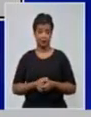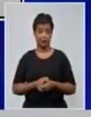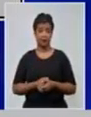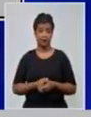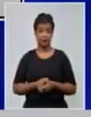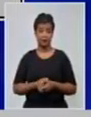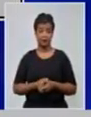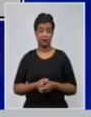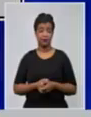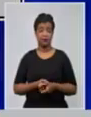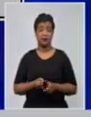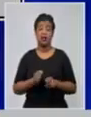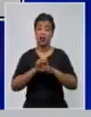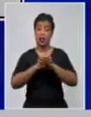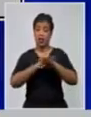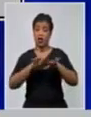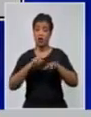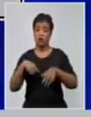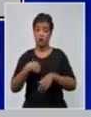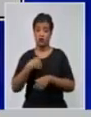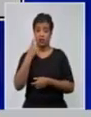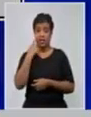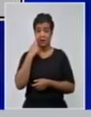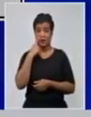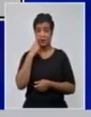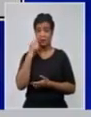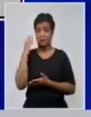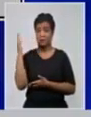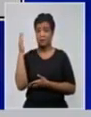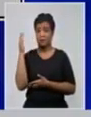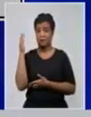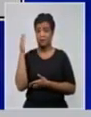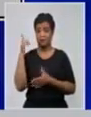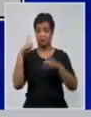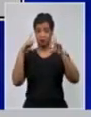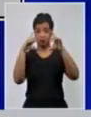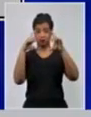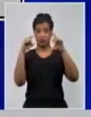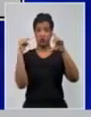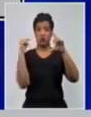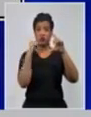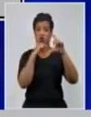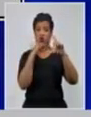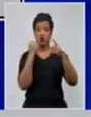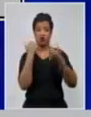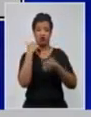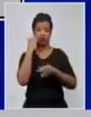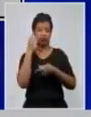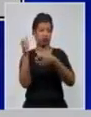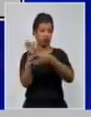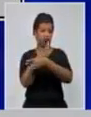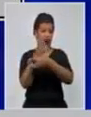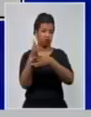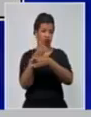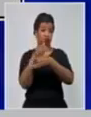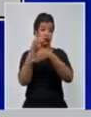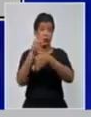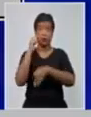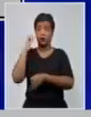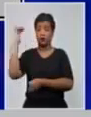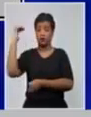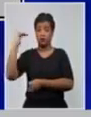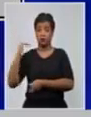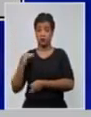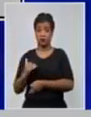cuando vamos a ver ahí la representación y además conociendo la problemática de